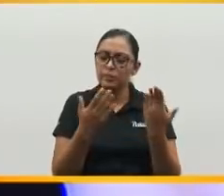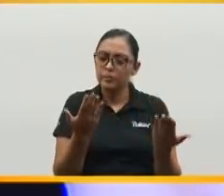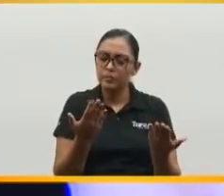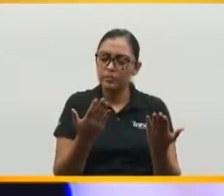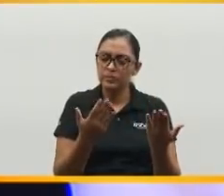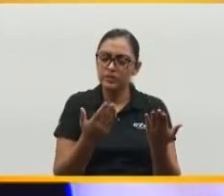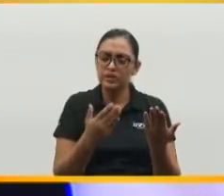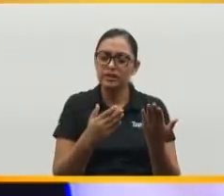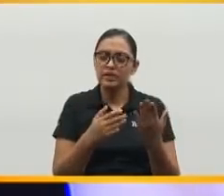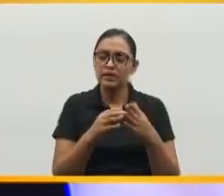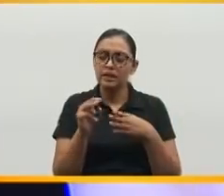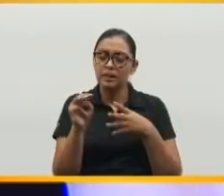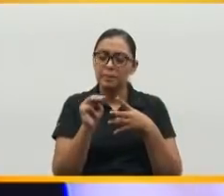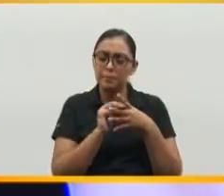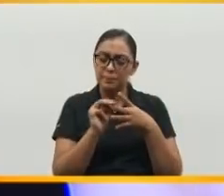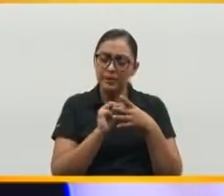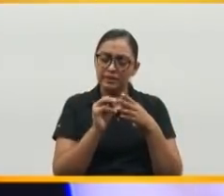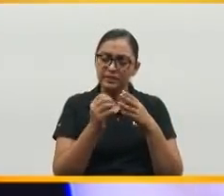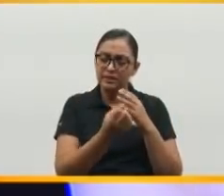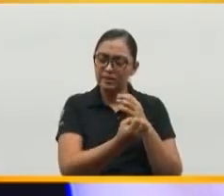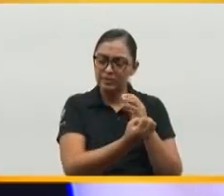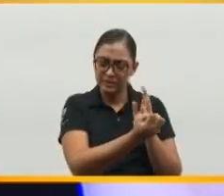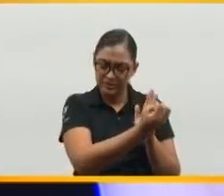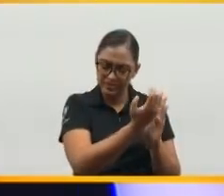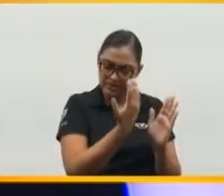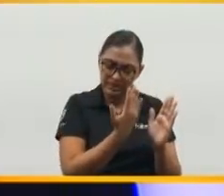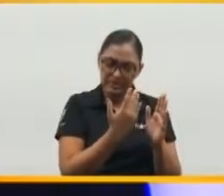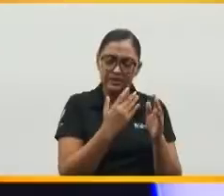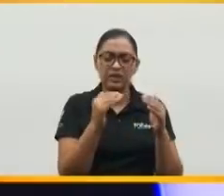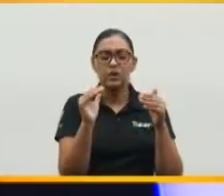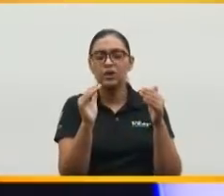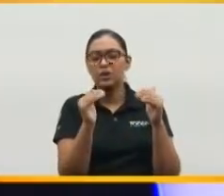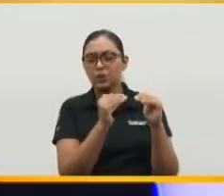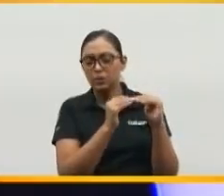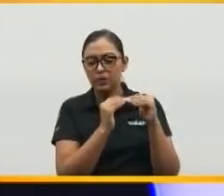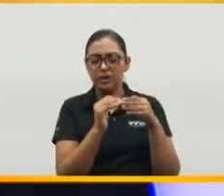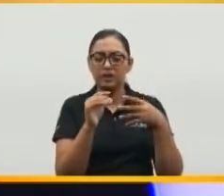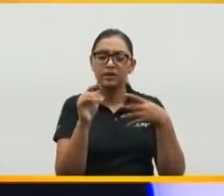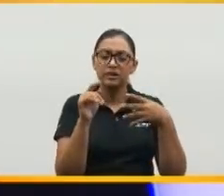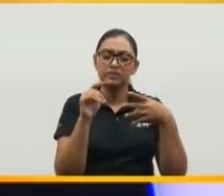cuenta Mateo, nos lo cuenta Lucas,